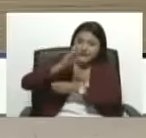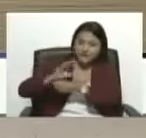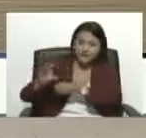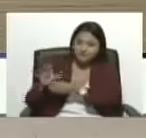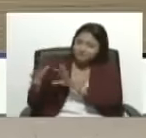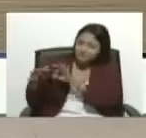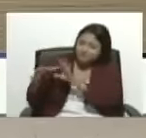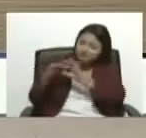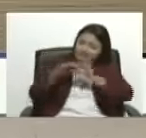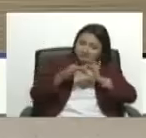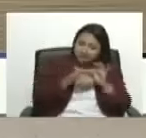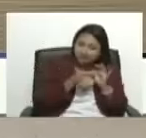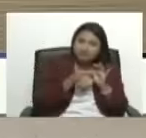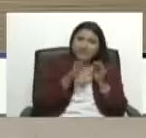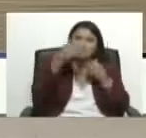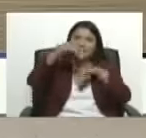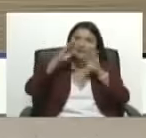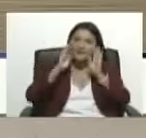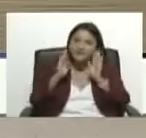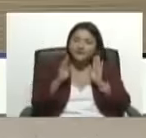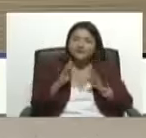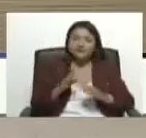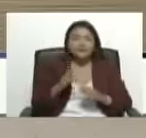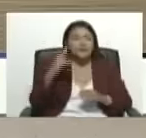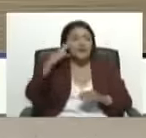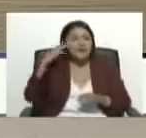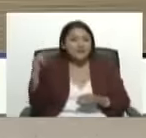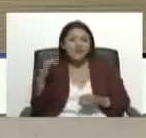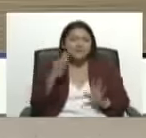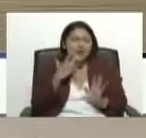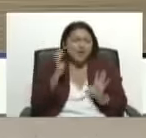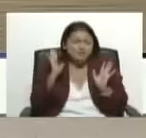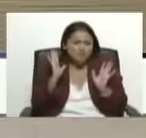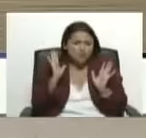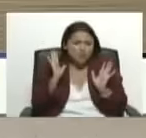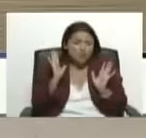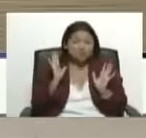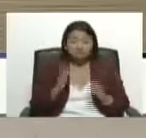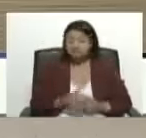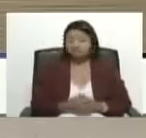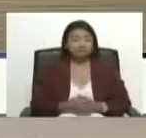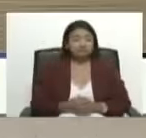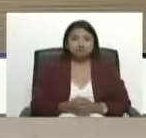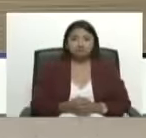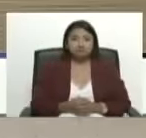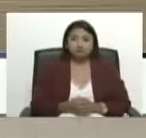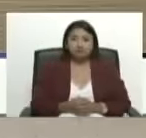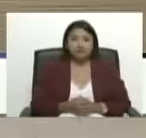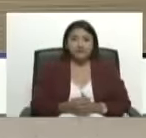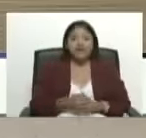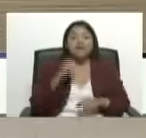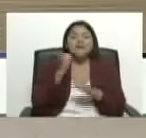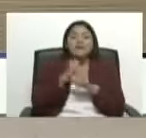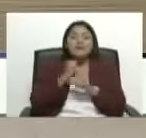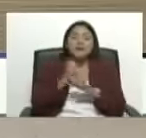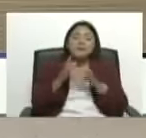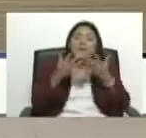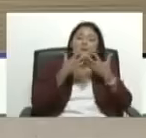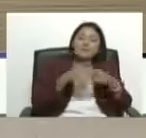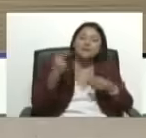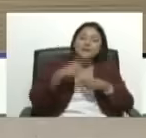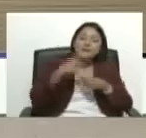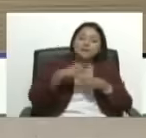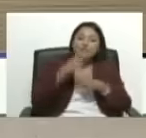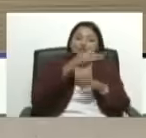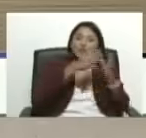conjunto para atender Haití, por ejemplo. No, porque ellos tienen que trabajar para la ExxonMobil y las